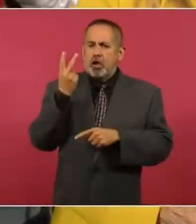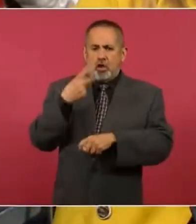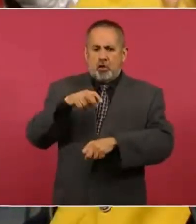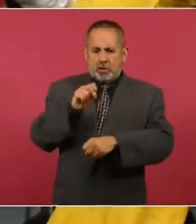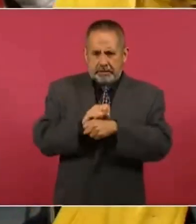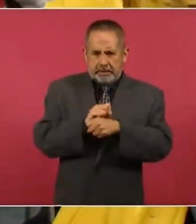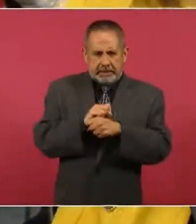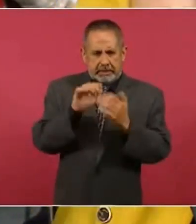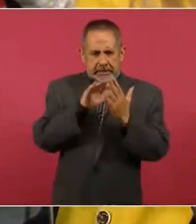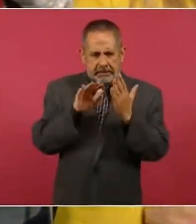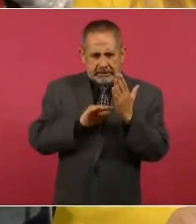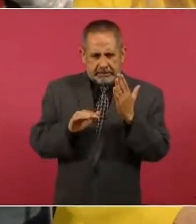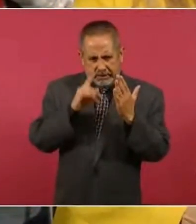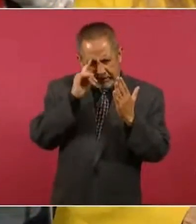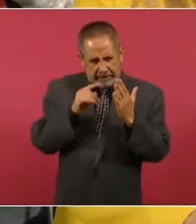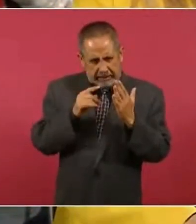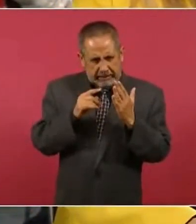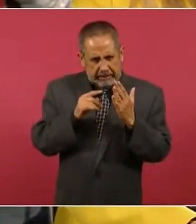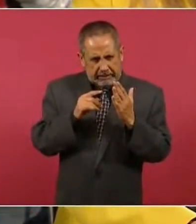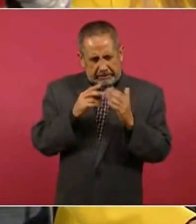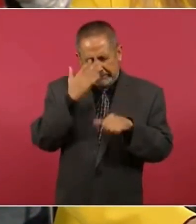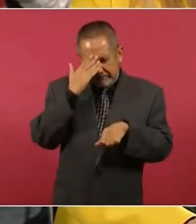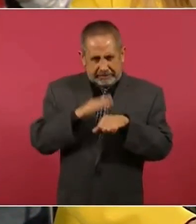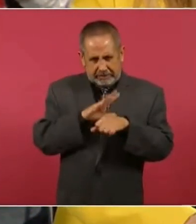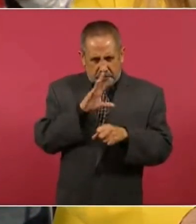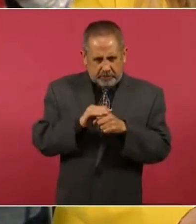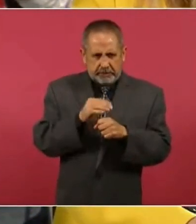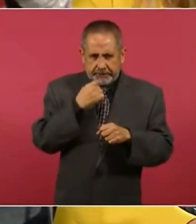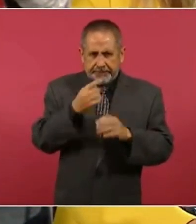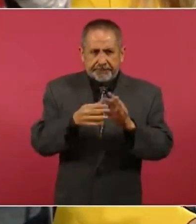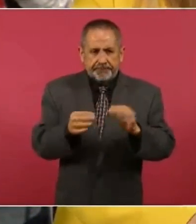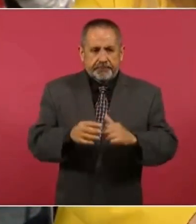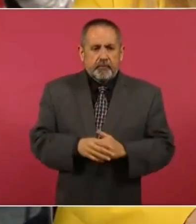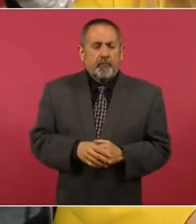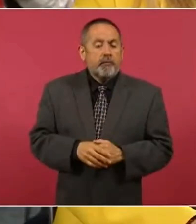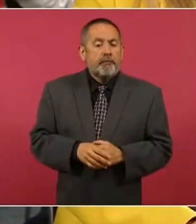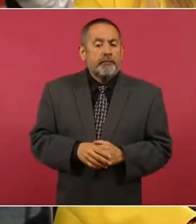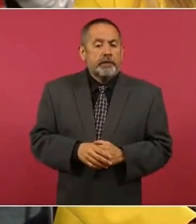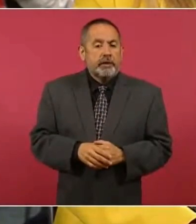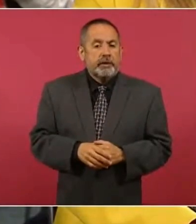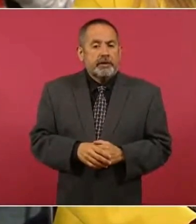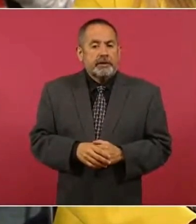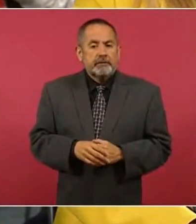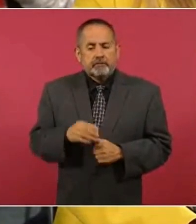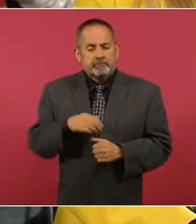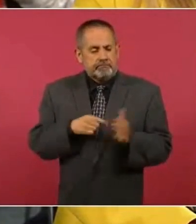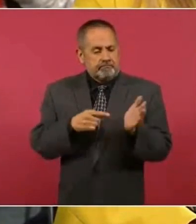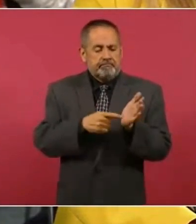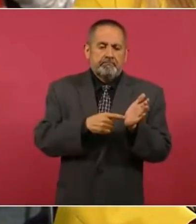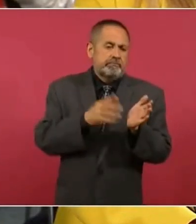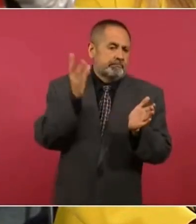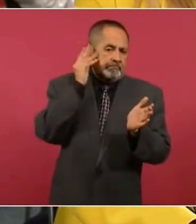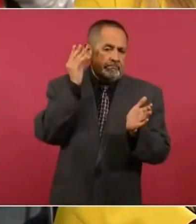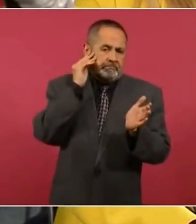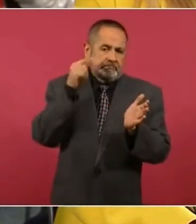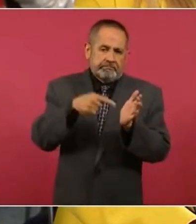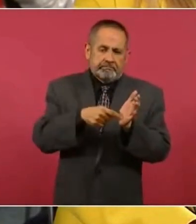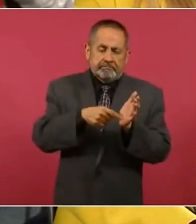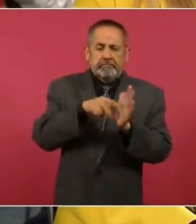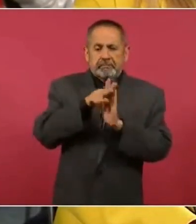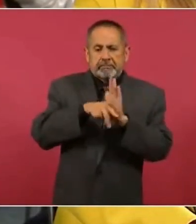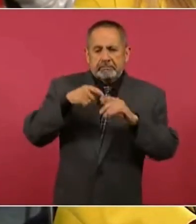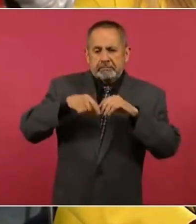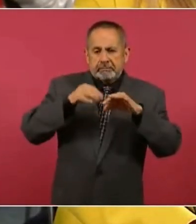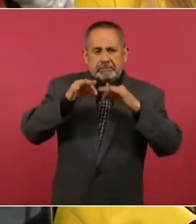Me permito leer para no omitir ningún detalle. Pues tuve la oportunidad aquí de reproducirle un audio que forma parte de un video que circula